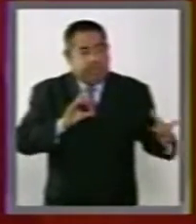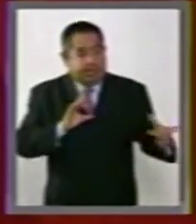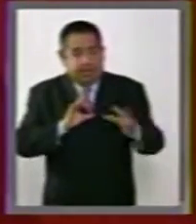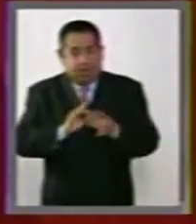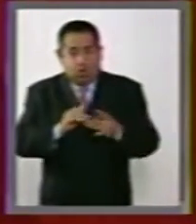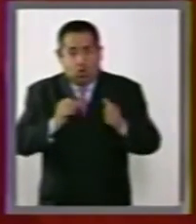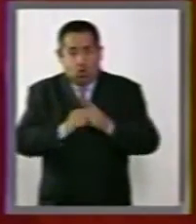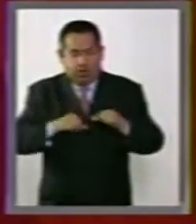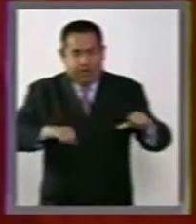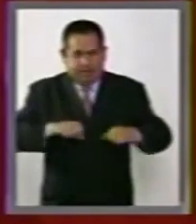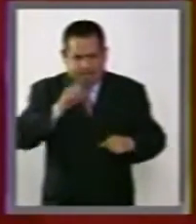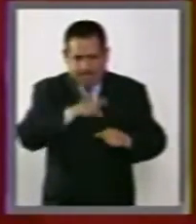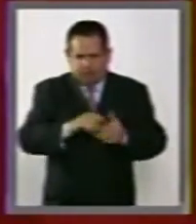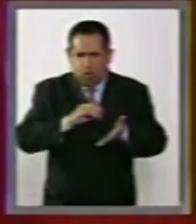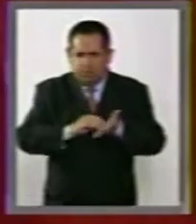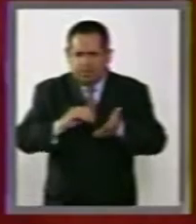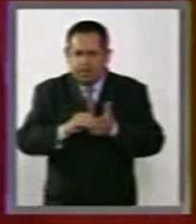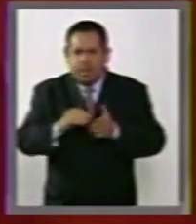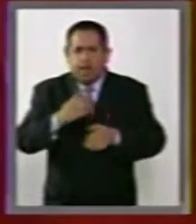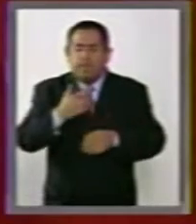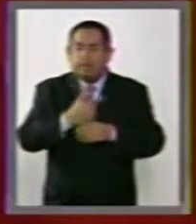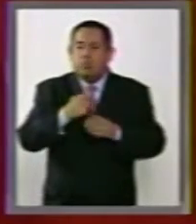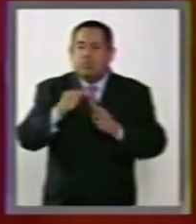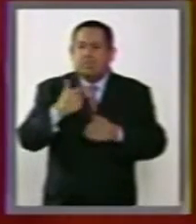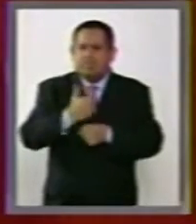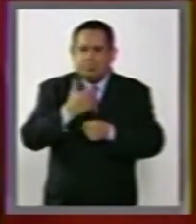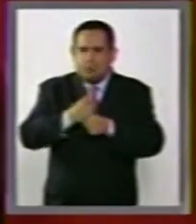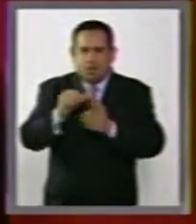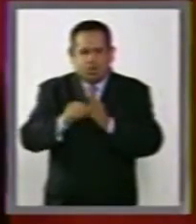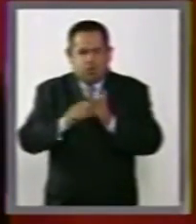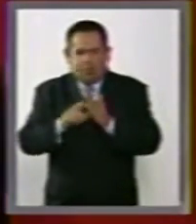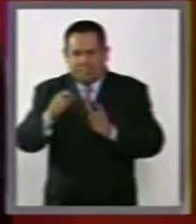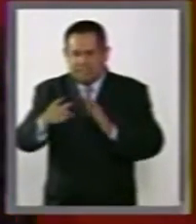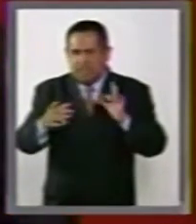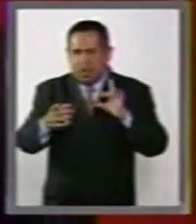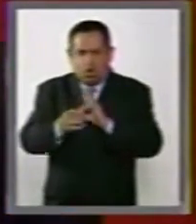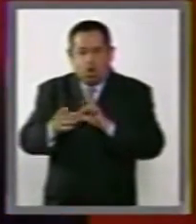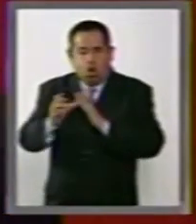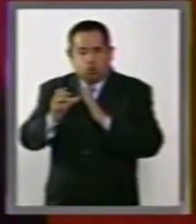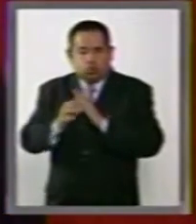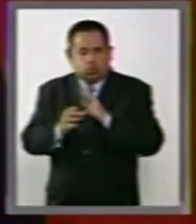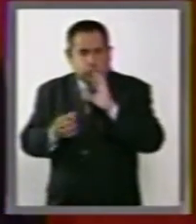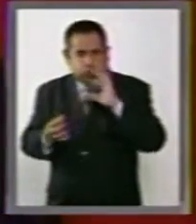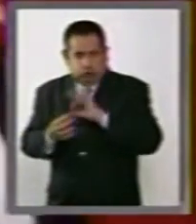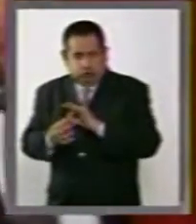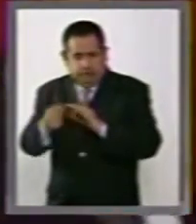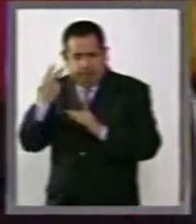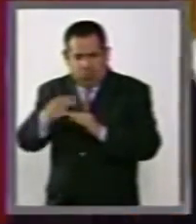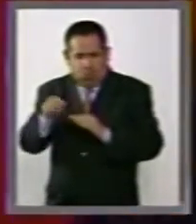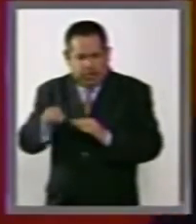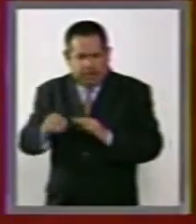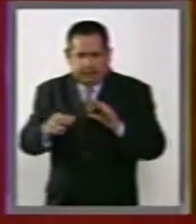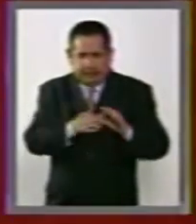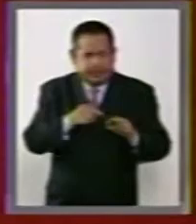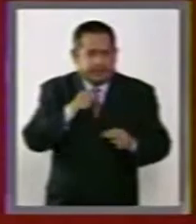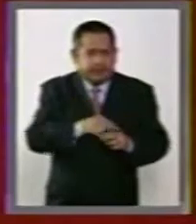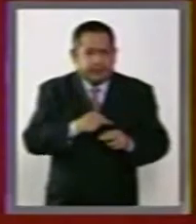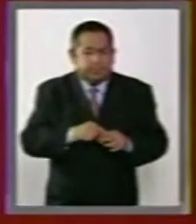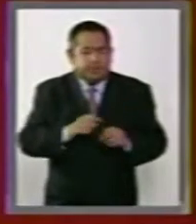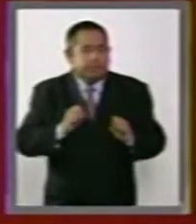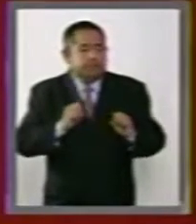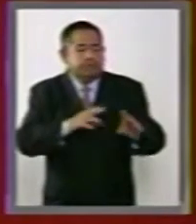con la actividad prevista en el párrafo séptimo del artículo 27 de la Constitución Política de los Estados Unidos Mexicanos,